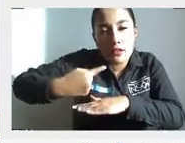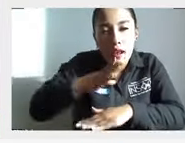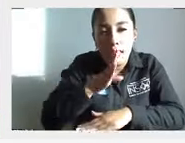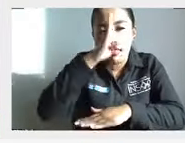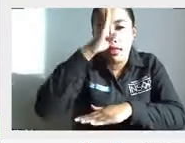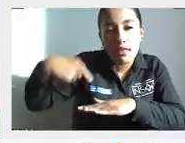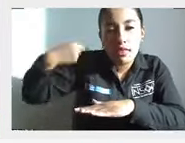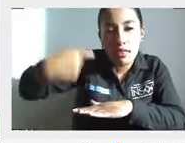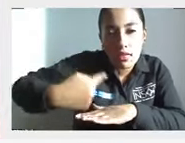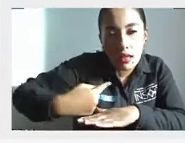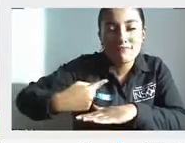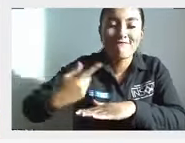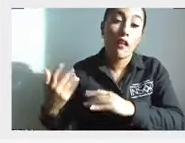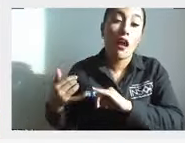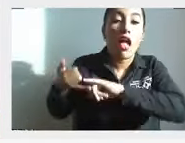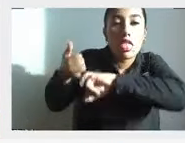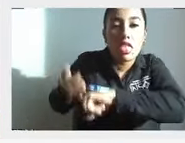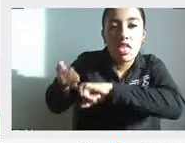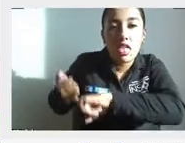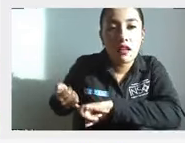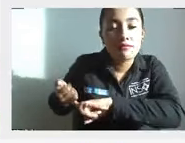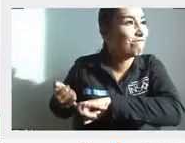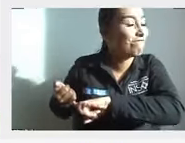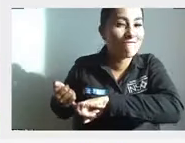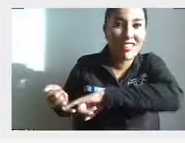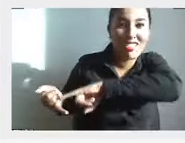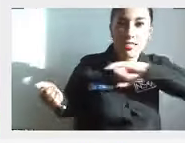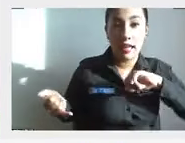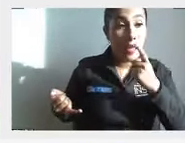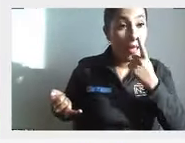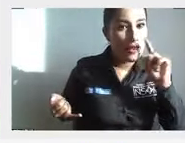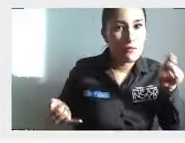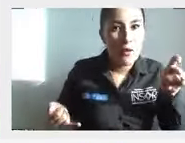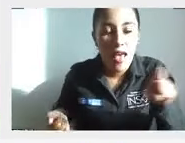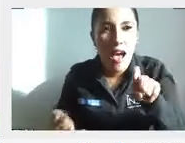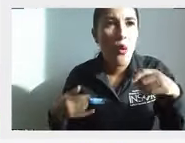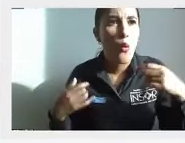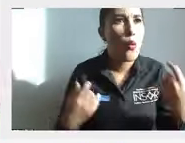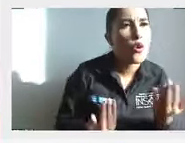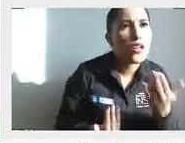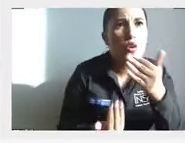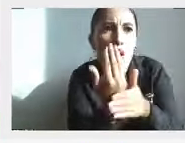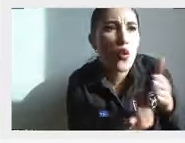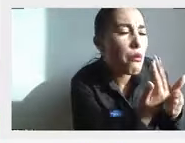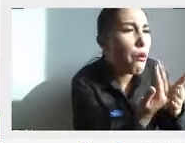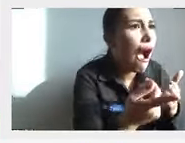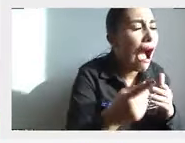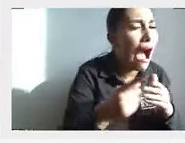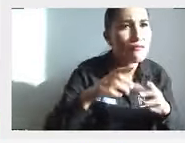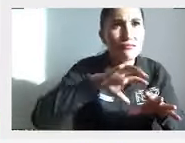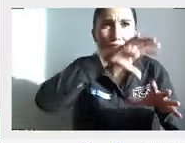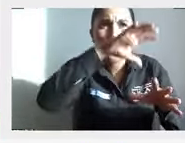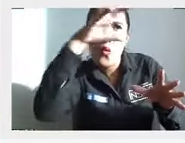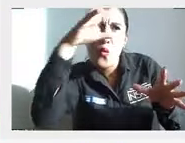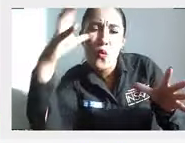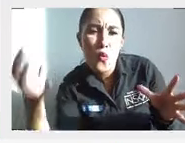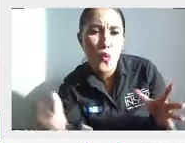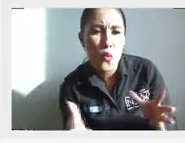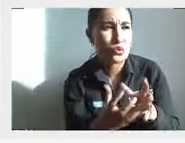no hemos explorado todas esas pues ese mundo tan grande